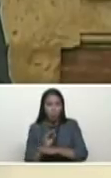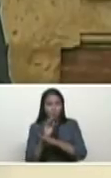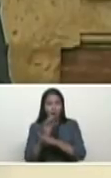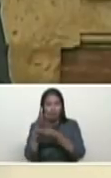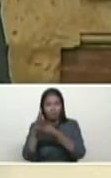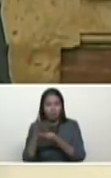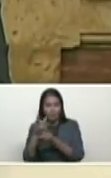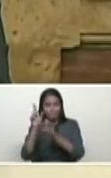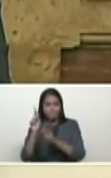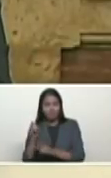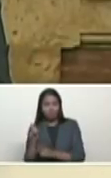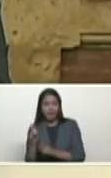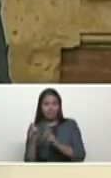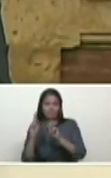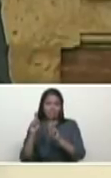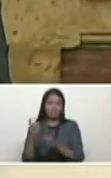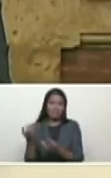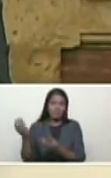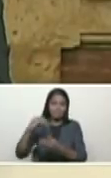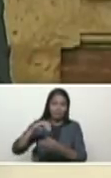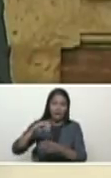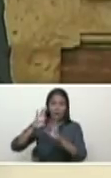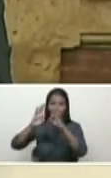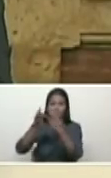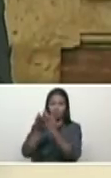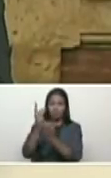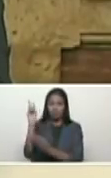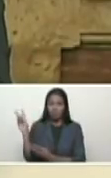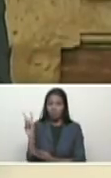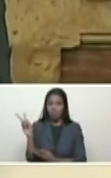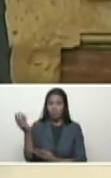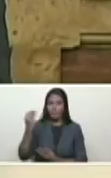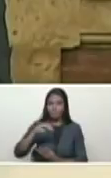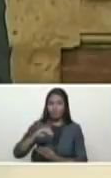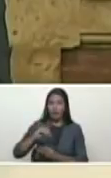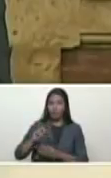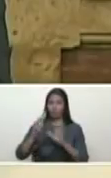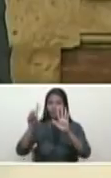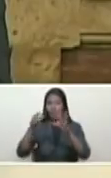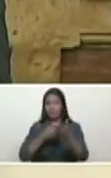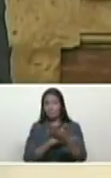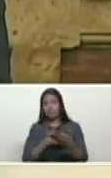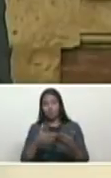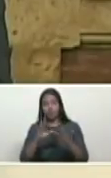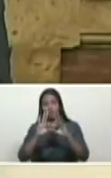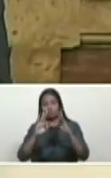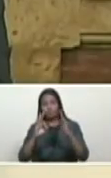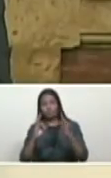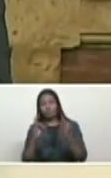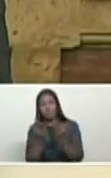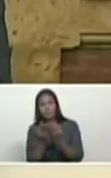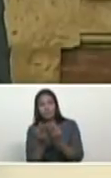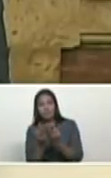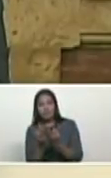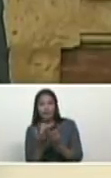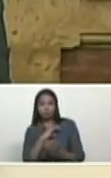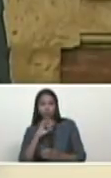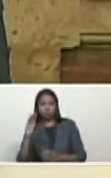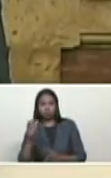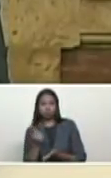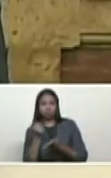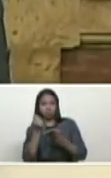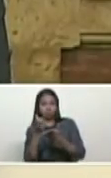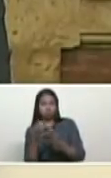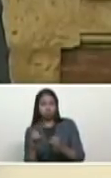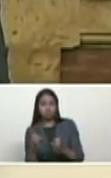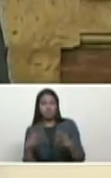necesitado protegiendo a la familia venezolana a los 6 millones de hogares de la patria llevar alimentos salud